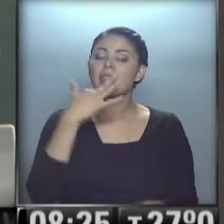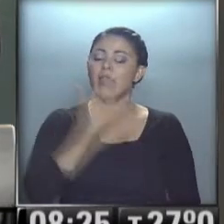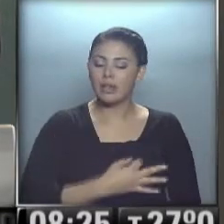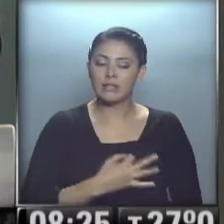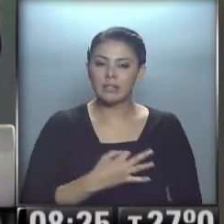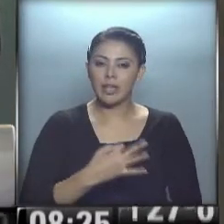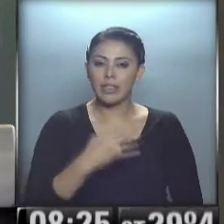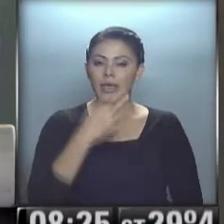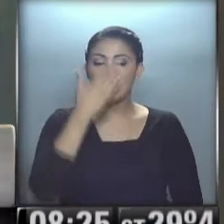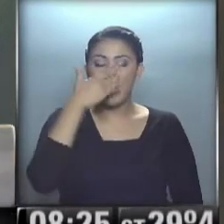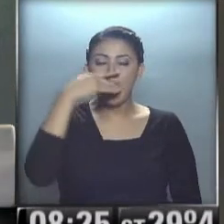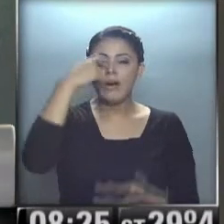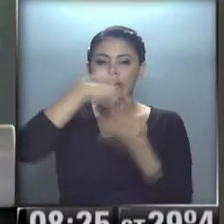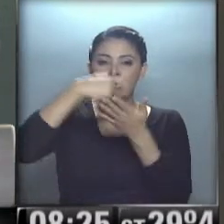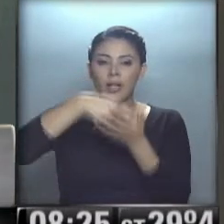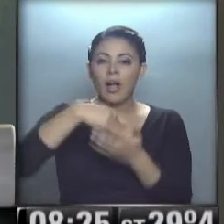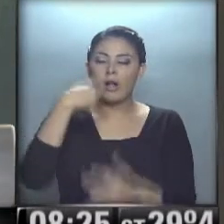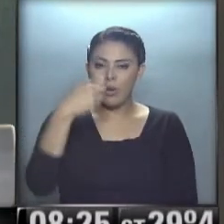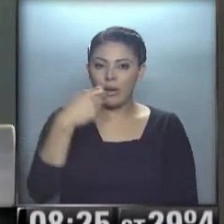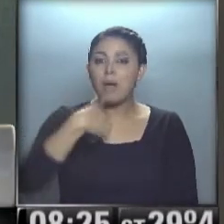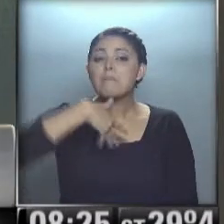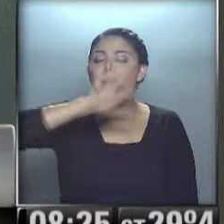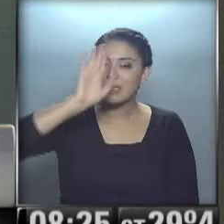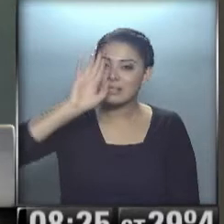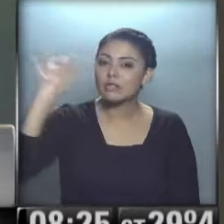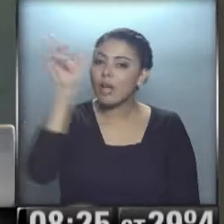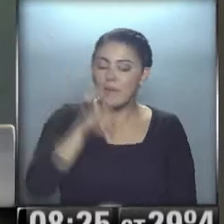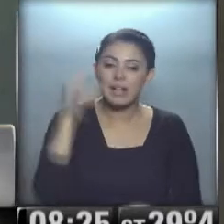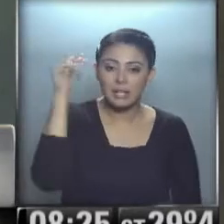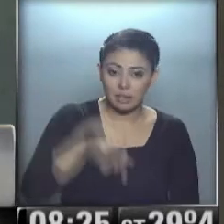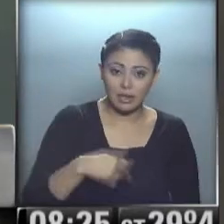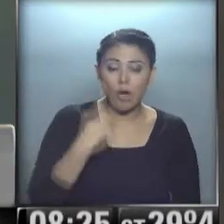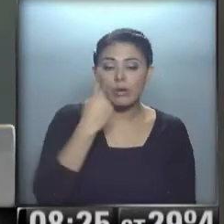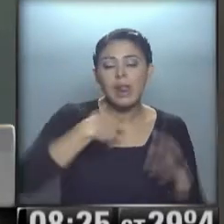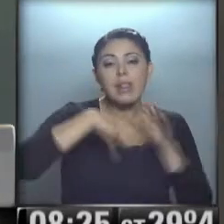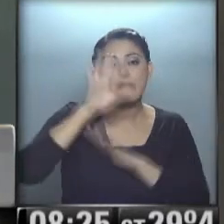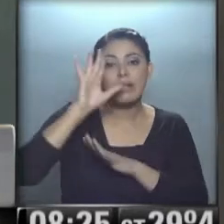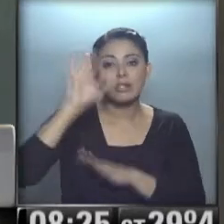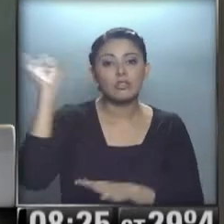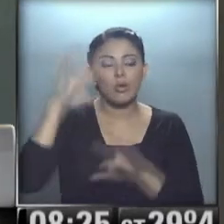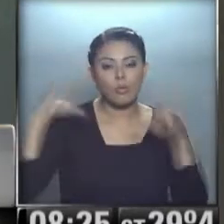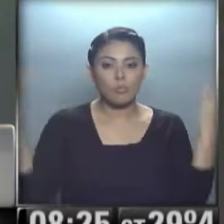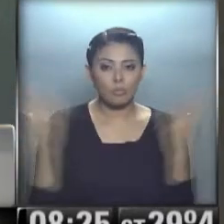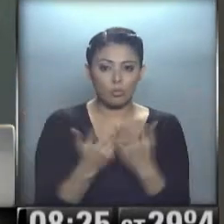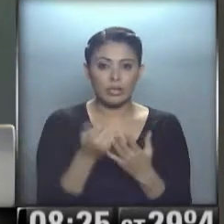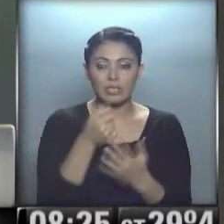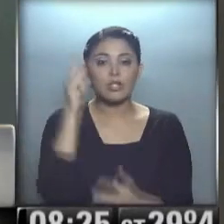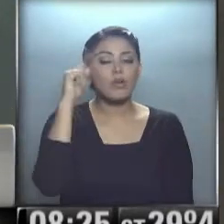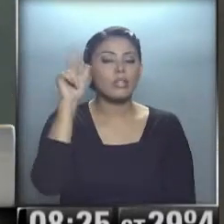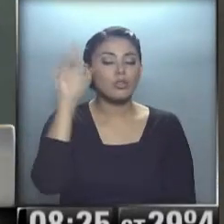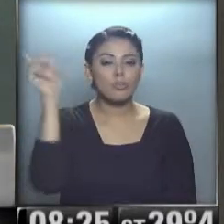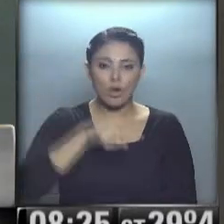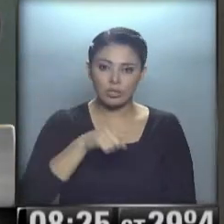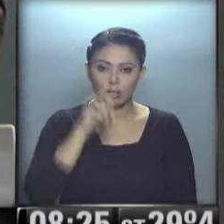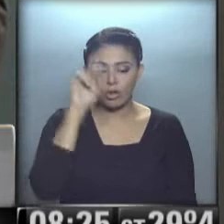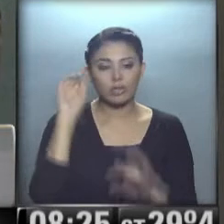la cobertura de carácter previsional, que es la más alta de América Latina, una de las más altas del mundo, con prácticamente 98%